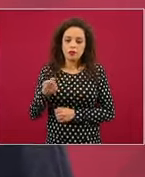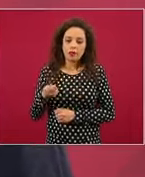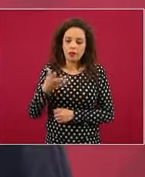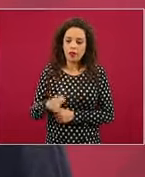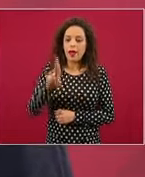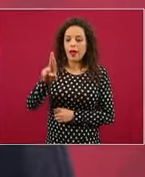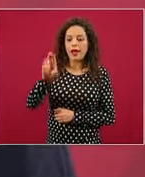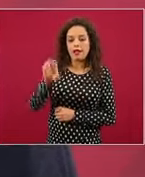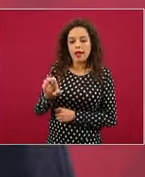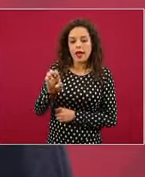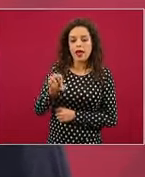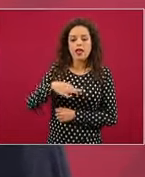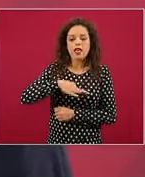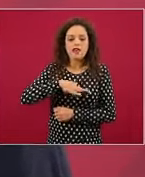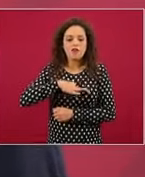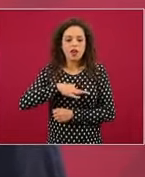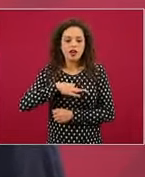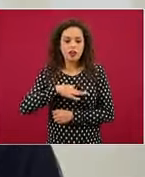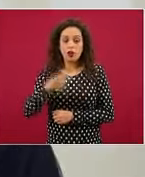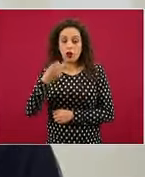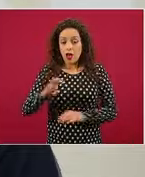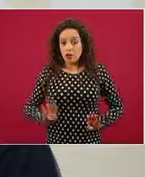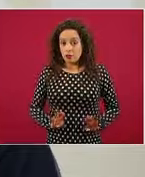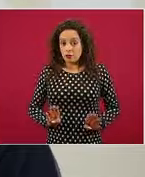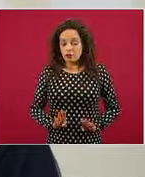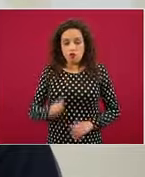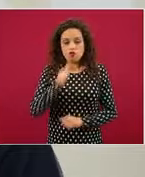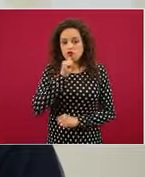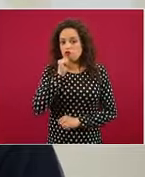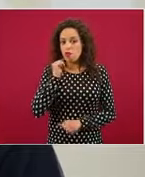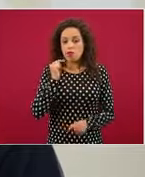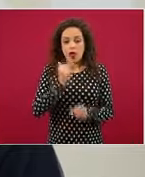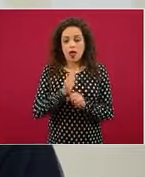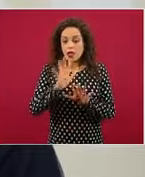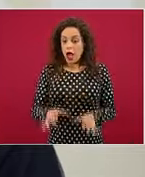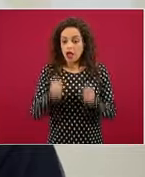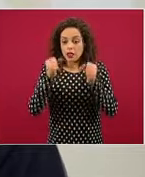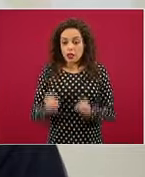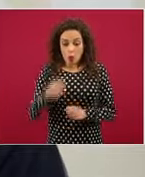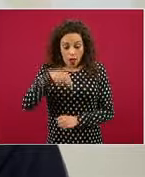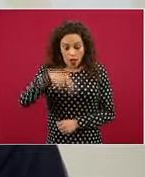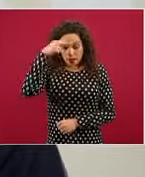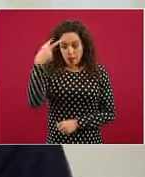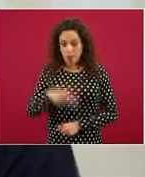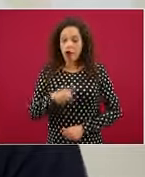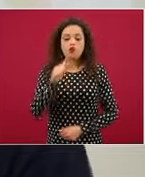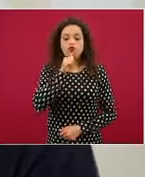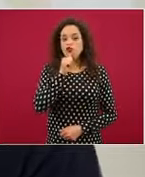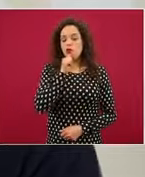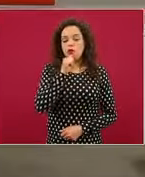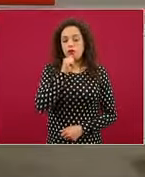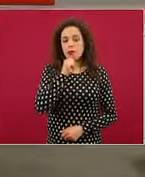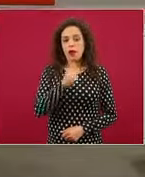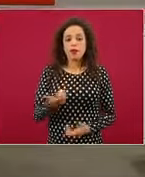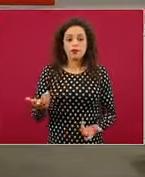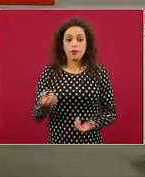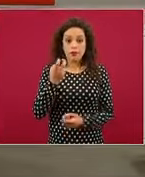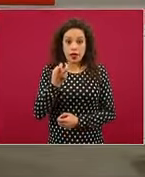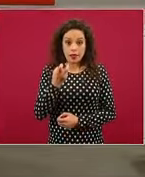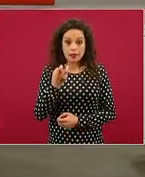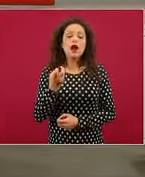Esa característica todavía no la tenemos identificada o confirmada en México. Que no la tengamos en este momento, lógicamente estamos